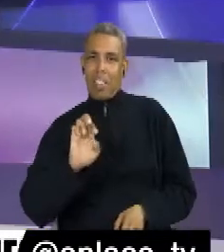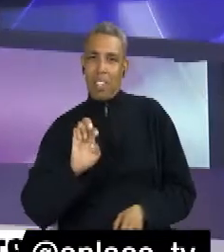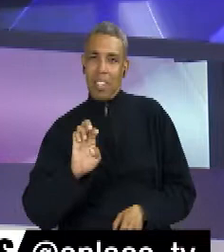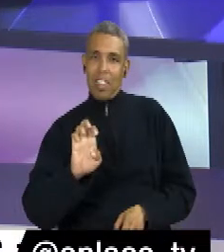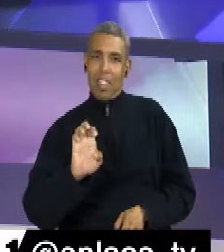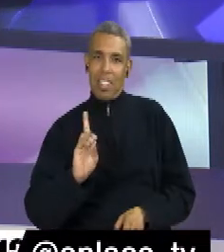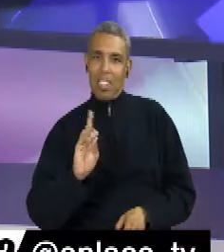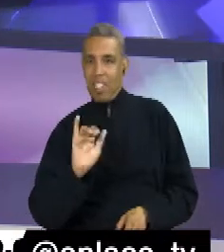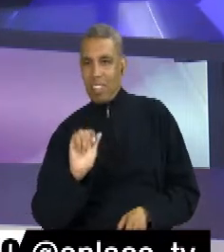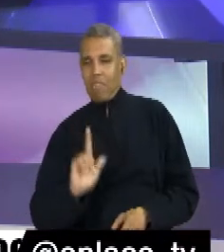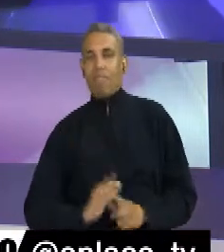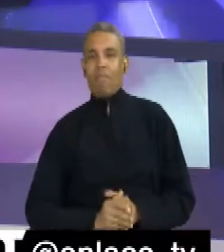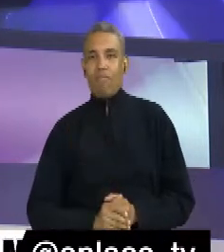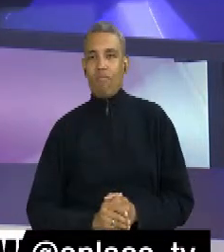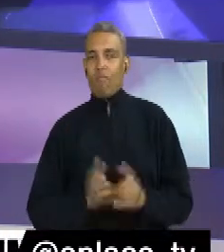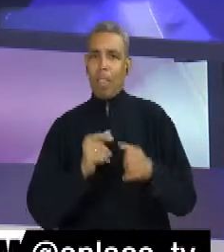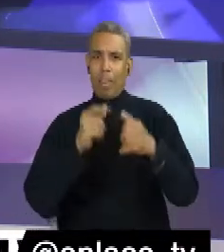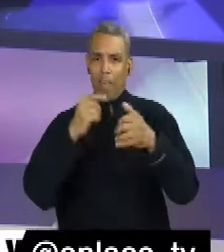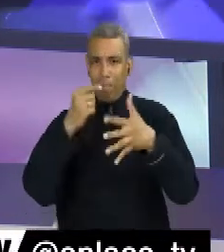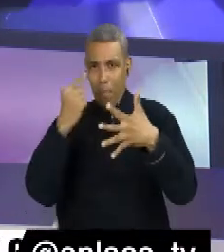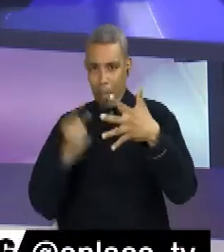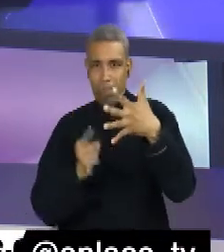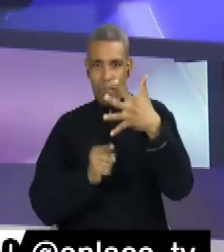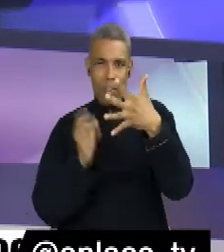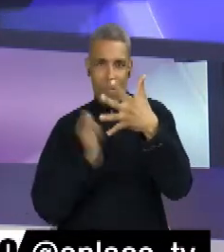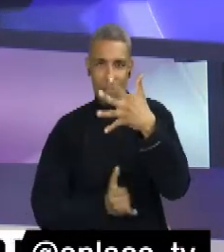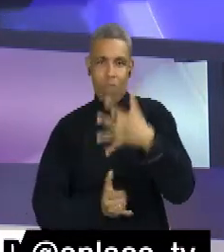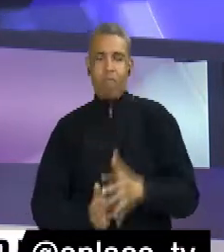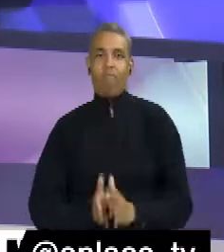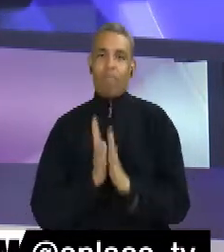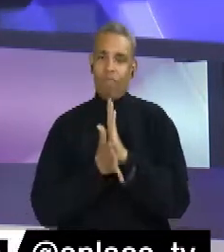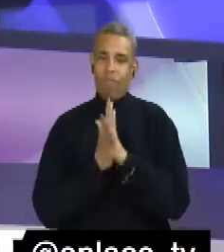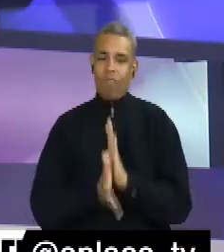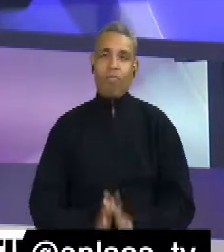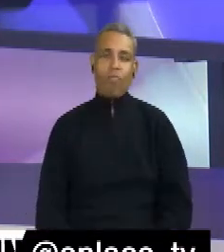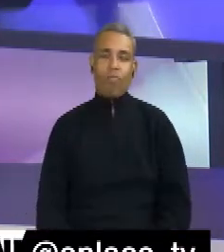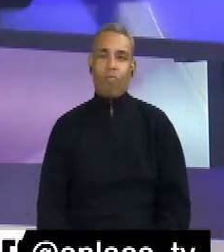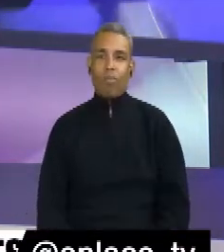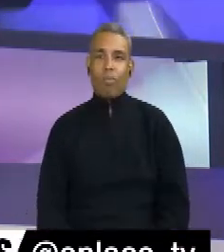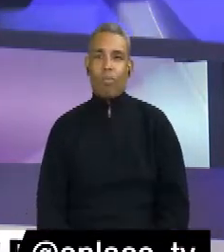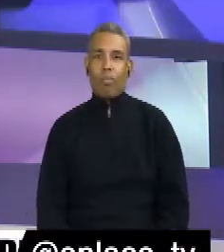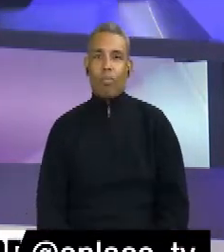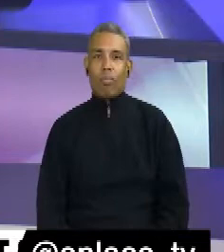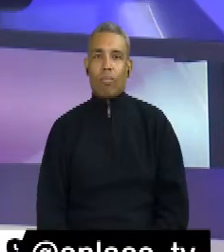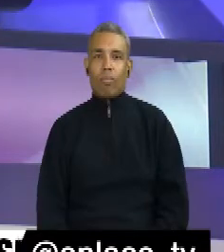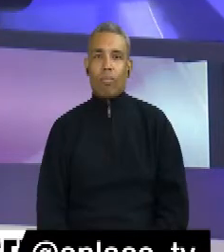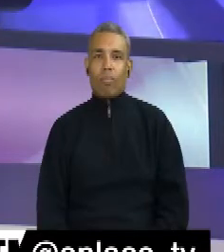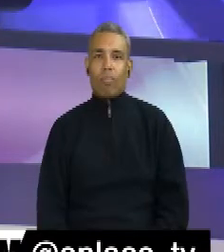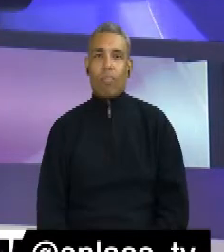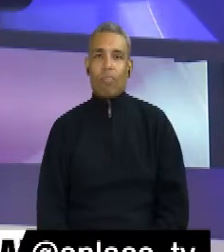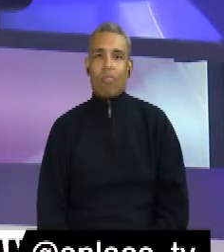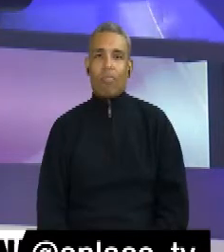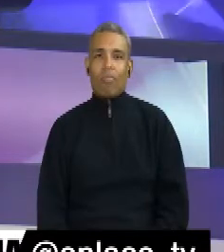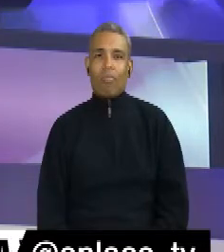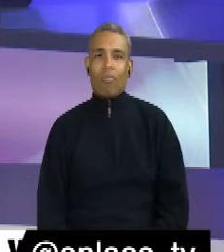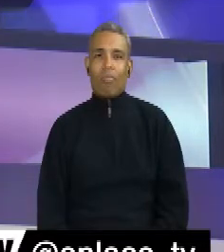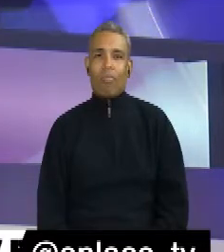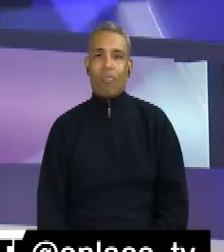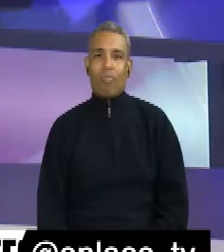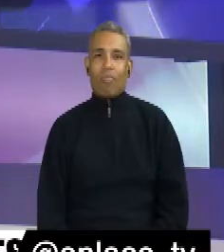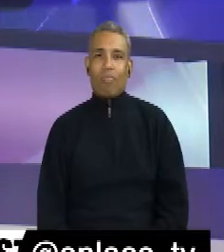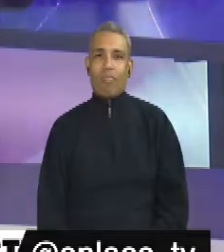Hasta aquí la información más importante de las últimas horas en Barranca Bermeja y la región. Antes de despedirnos, les recuerdo materiales